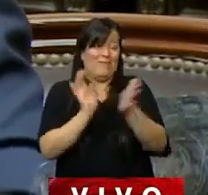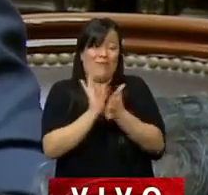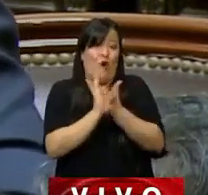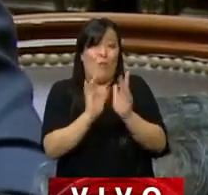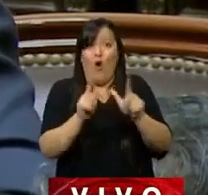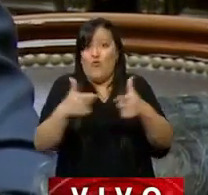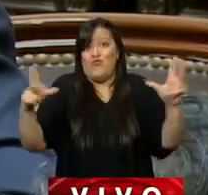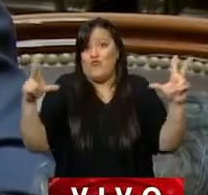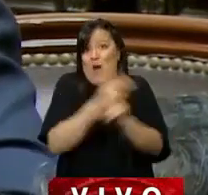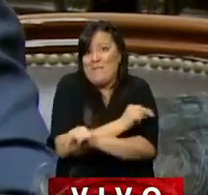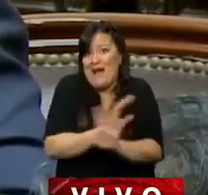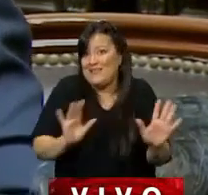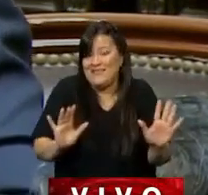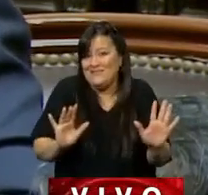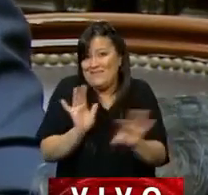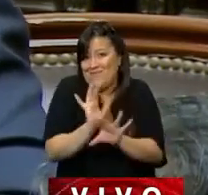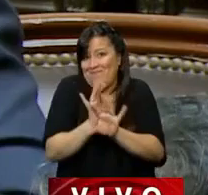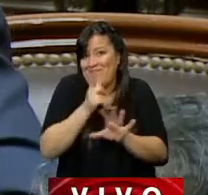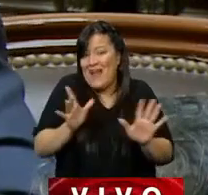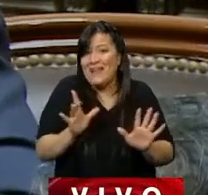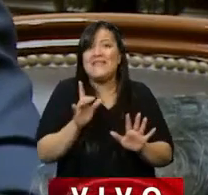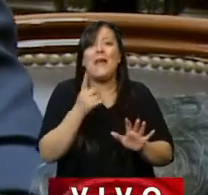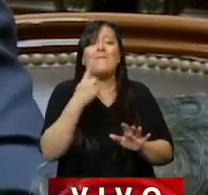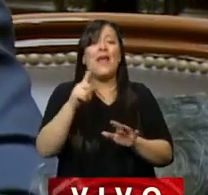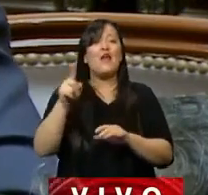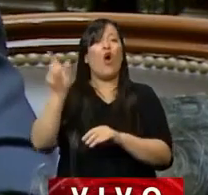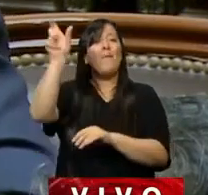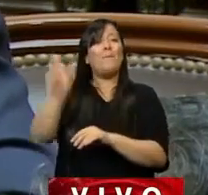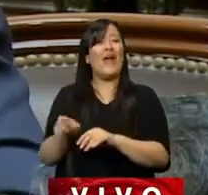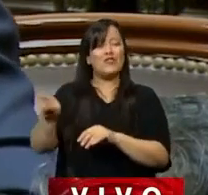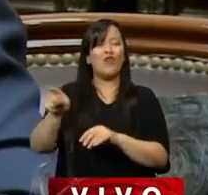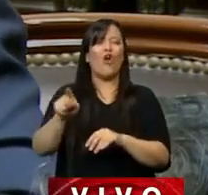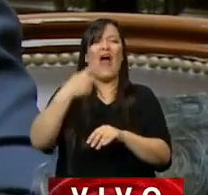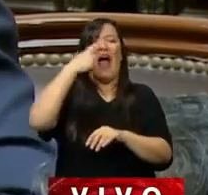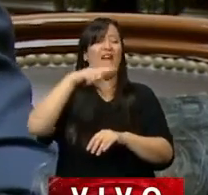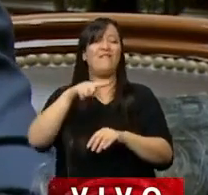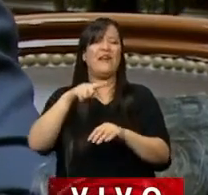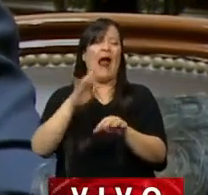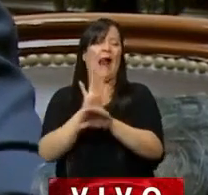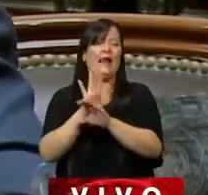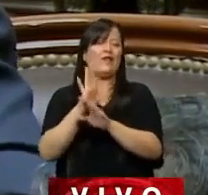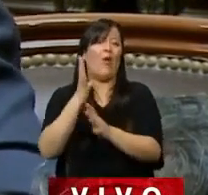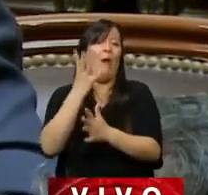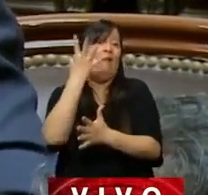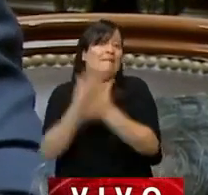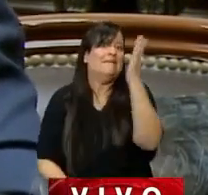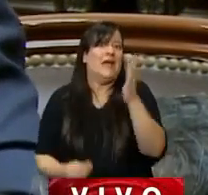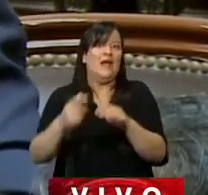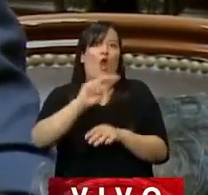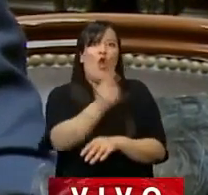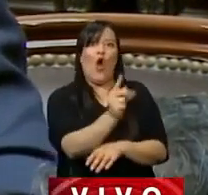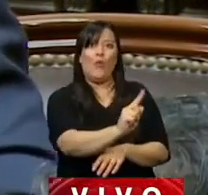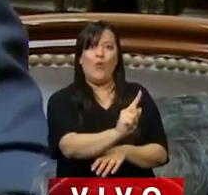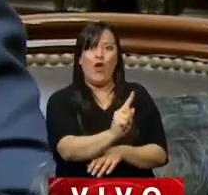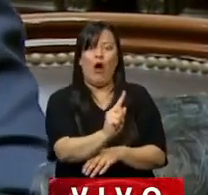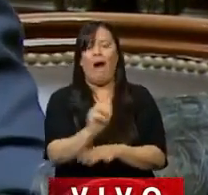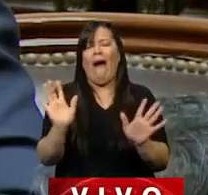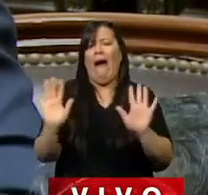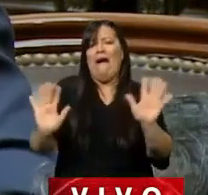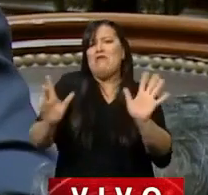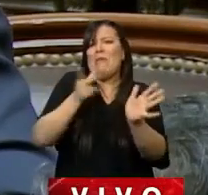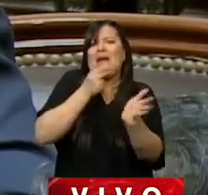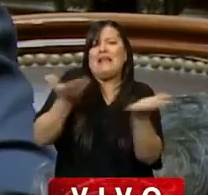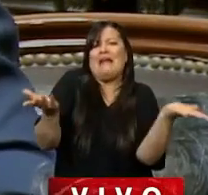haya fracasado este individuo no le quita peso al hecho. No podemos hablar, creo yo, simplemente de